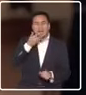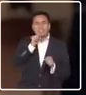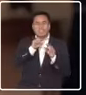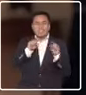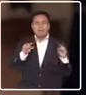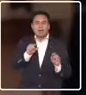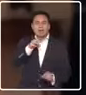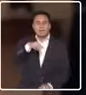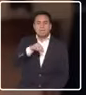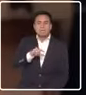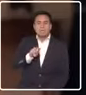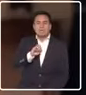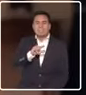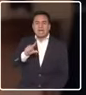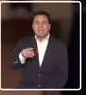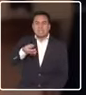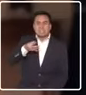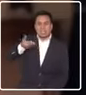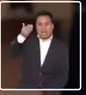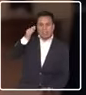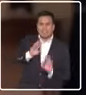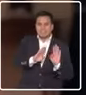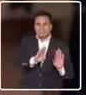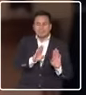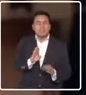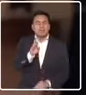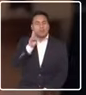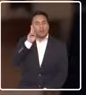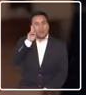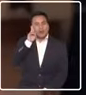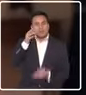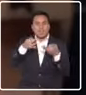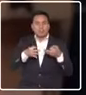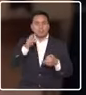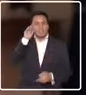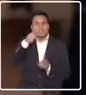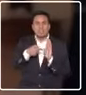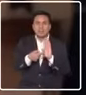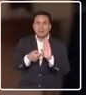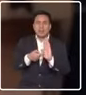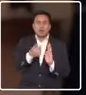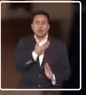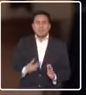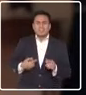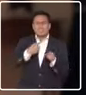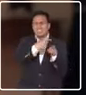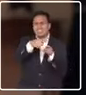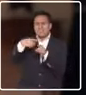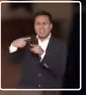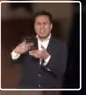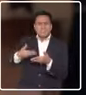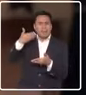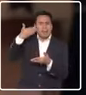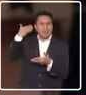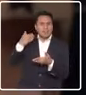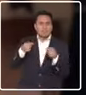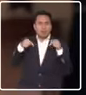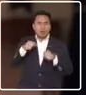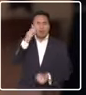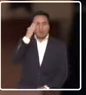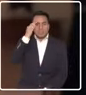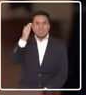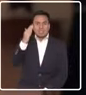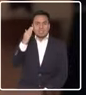amistral recordamos Por cierto iniciativas de diferentes gobiernos que hoy